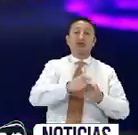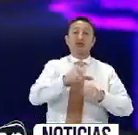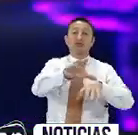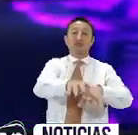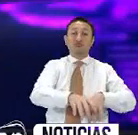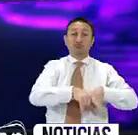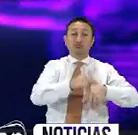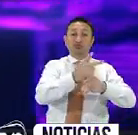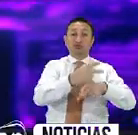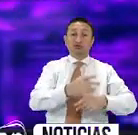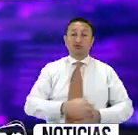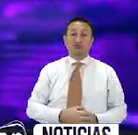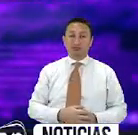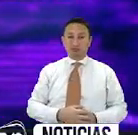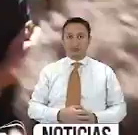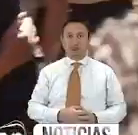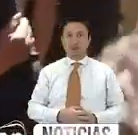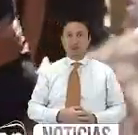los productores locales.